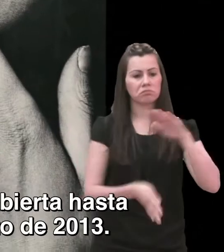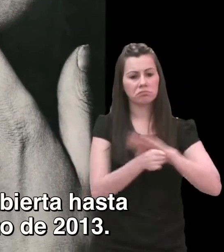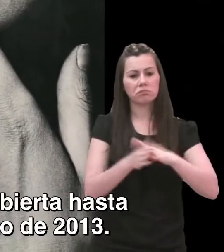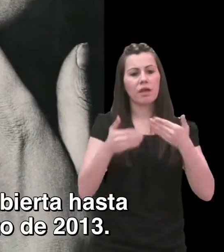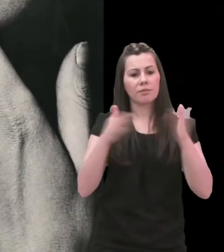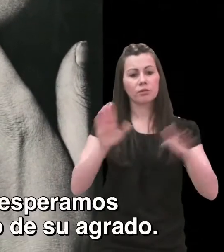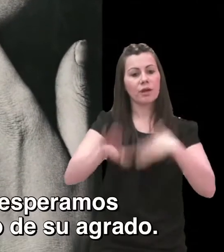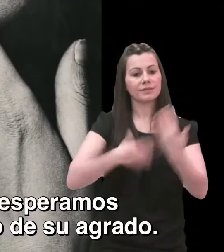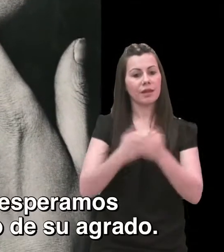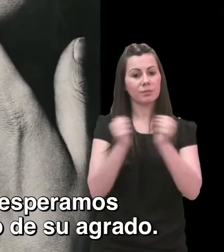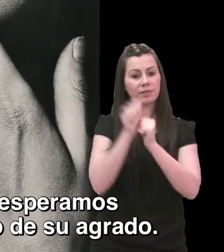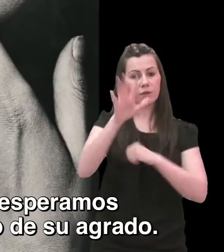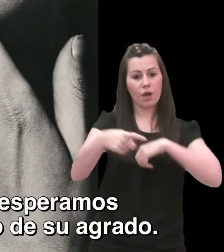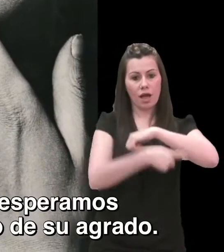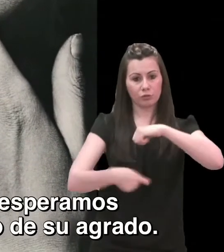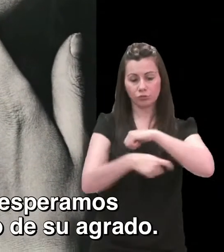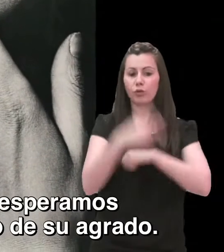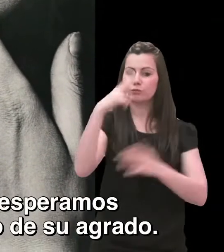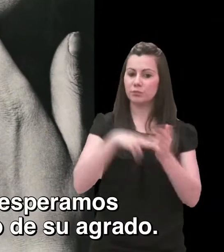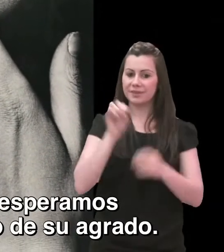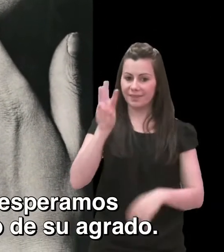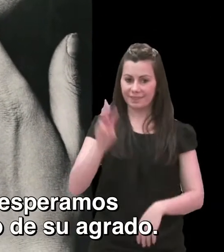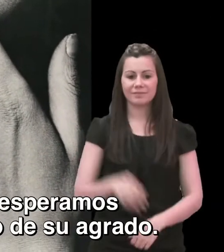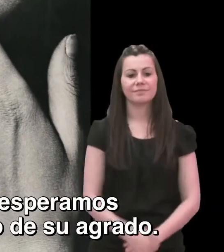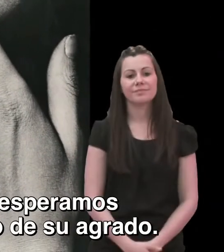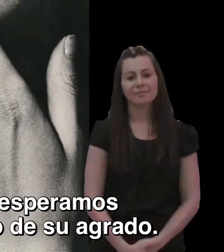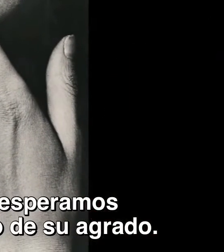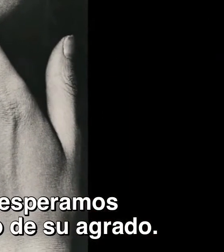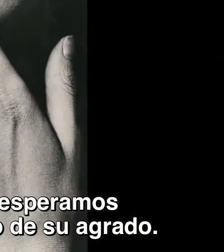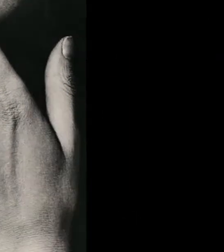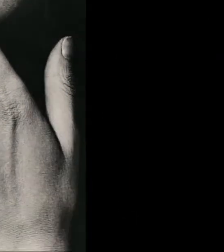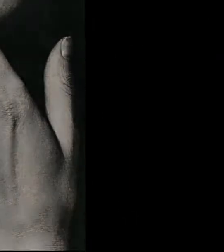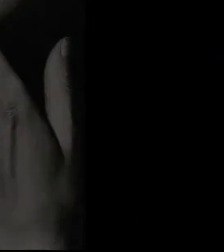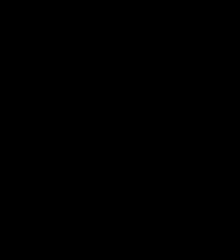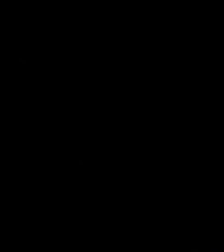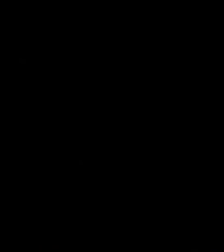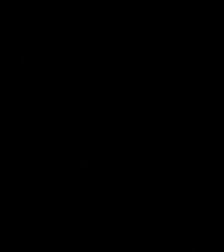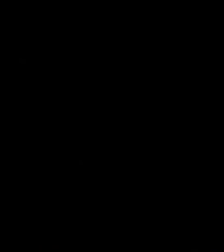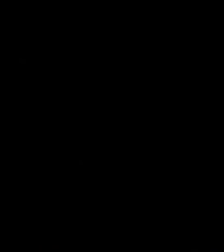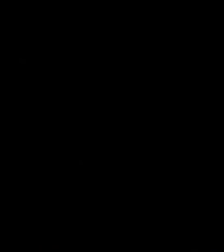agosto de 2013. Muchas gracias y esperamos que la visita haya sido de su agrado.